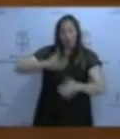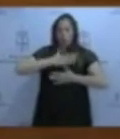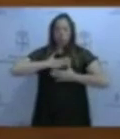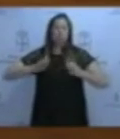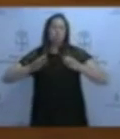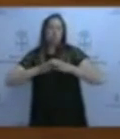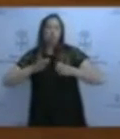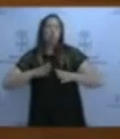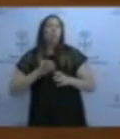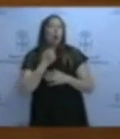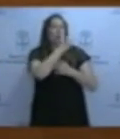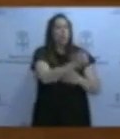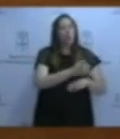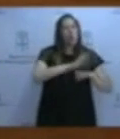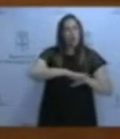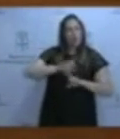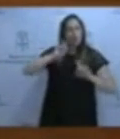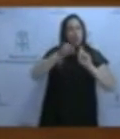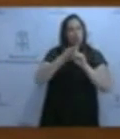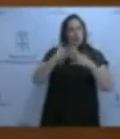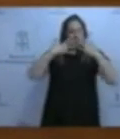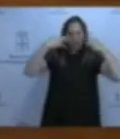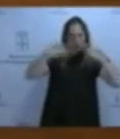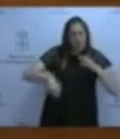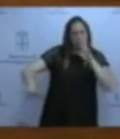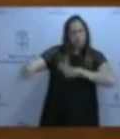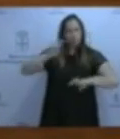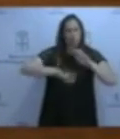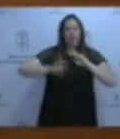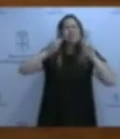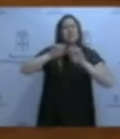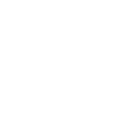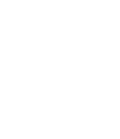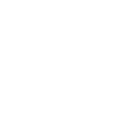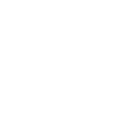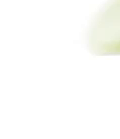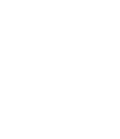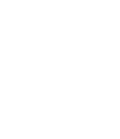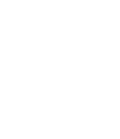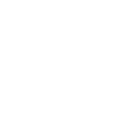supuesto, para buscar soluciones reales a les listes d'espera asturianes. Gràcies.